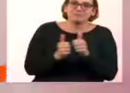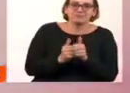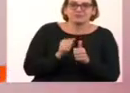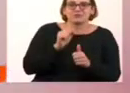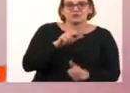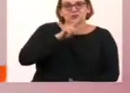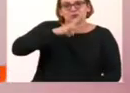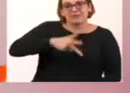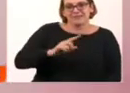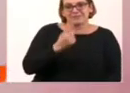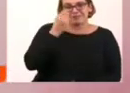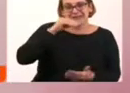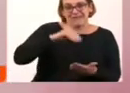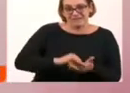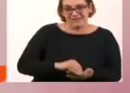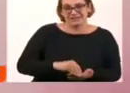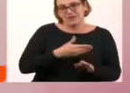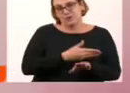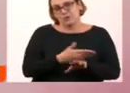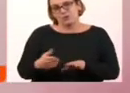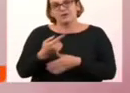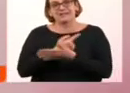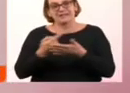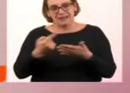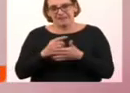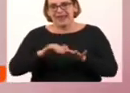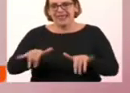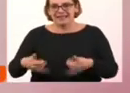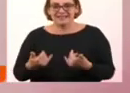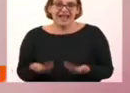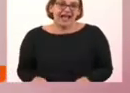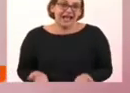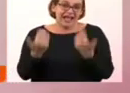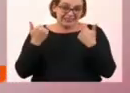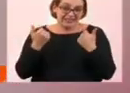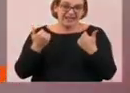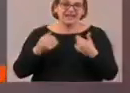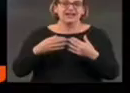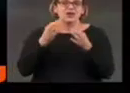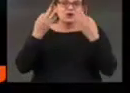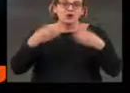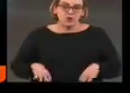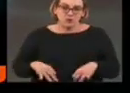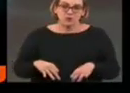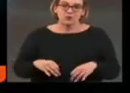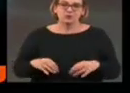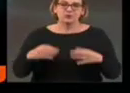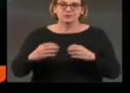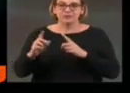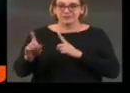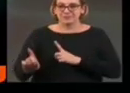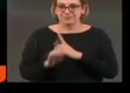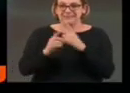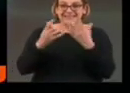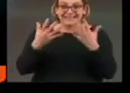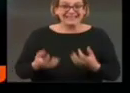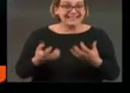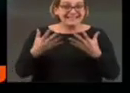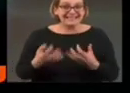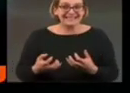recién nacida. Cuando pasaron las semanas suficientes para que le dieran el alta, finalmente se dio ese encuentro tan esperado.